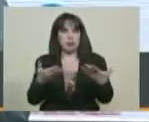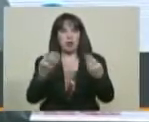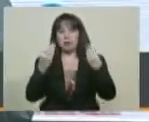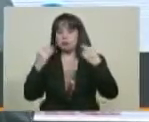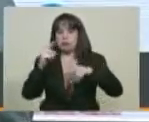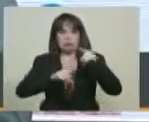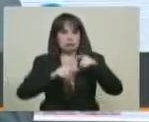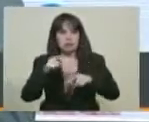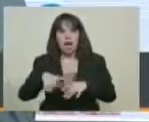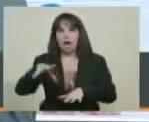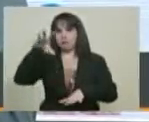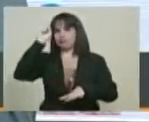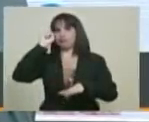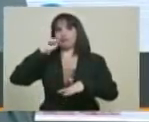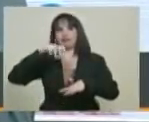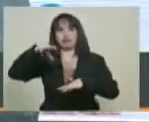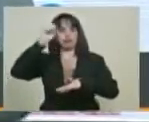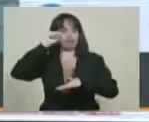vamos a entender